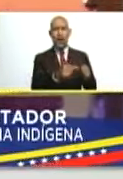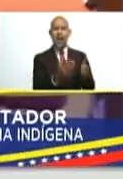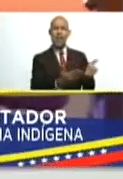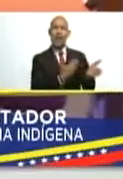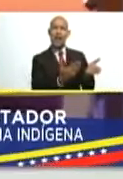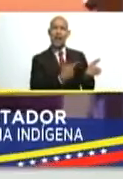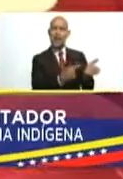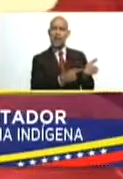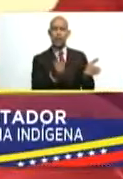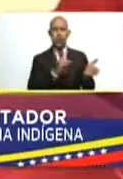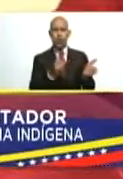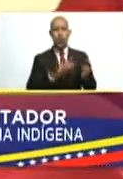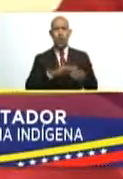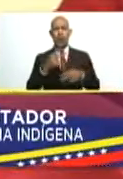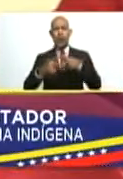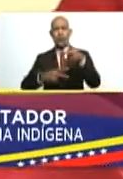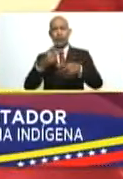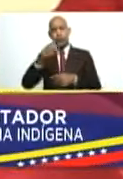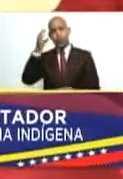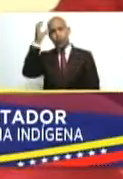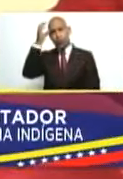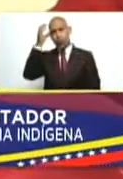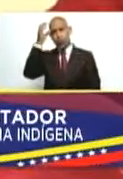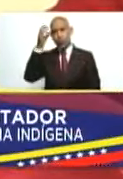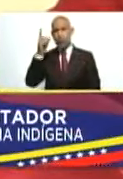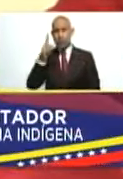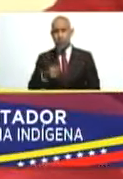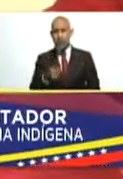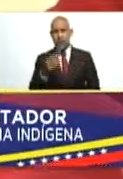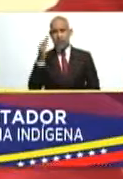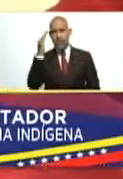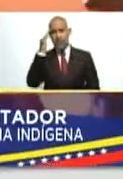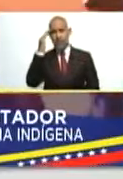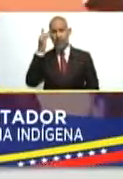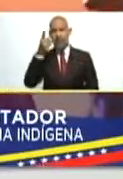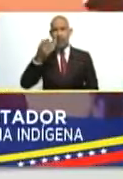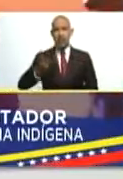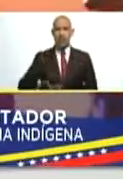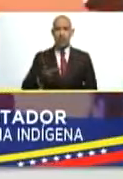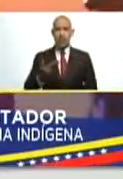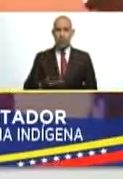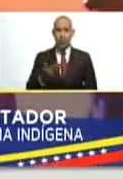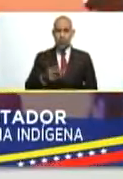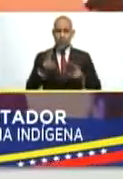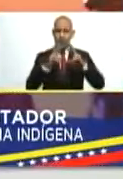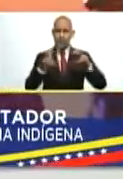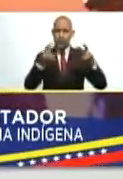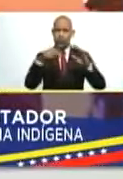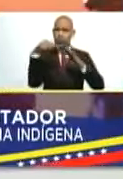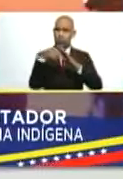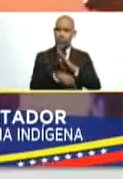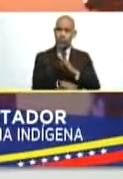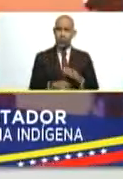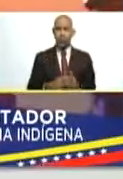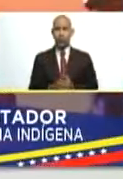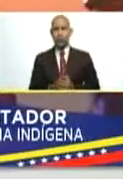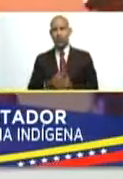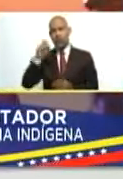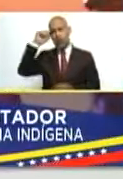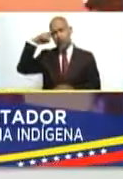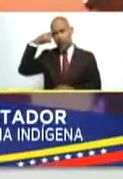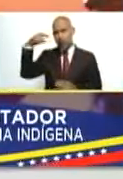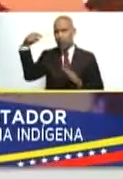Porque el proceso de producción de conocimiento tiene una fase muy importante. La investigación, la